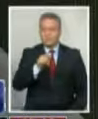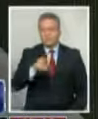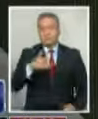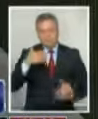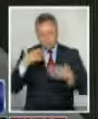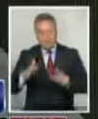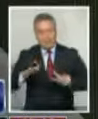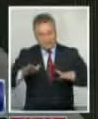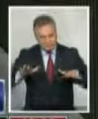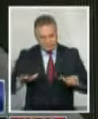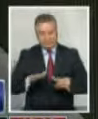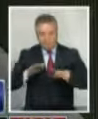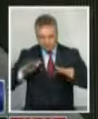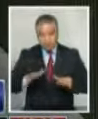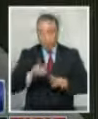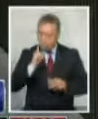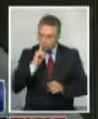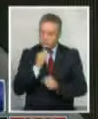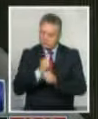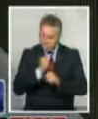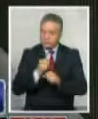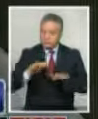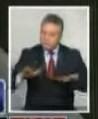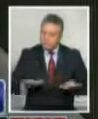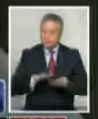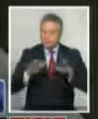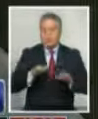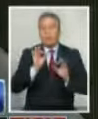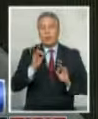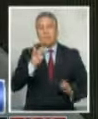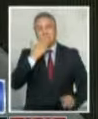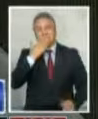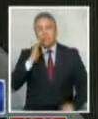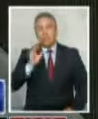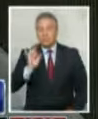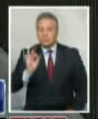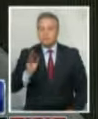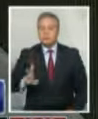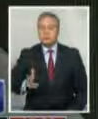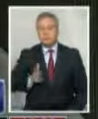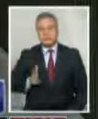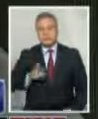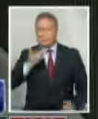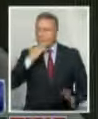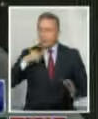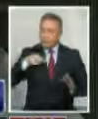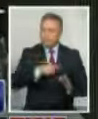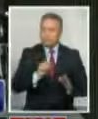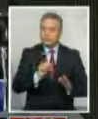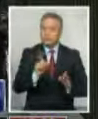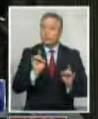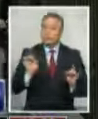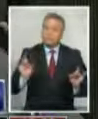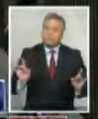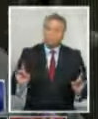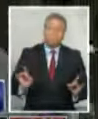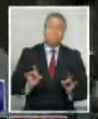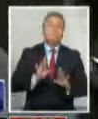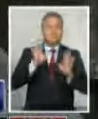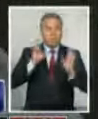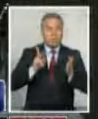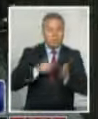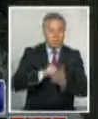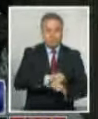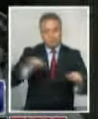todo el esfuerzo, se está haciendo el esfuerzo, pero la prudencia sugería no ingresar en ese triángulo por este mismo fenómeno y por